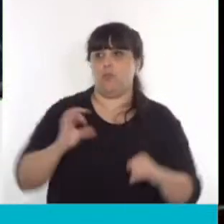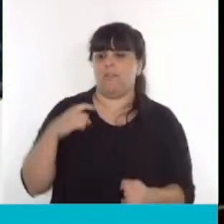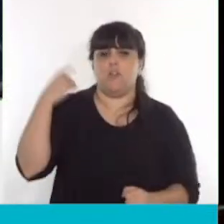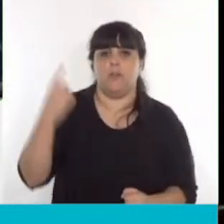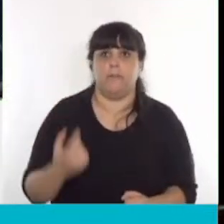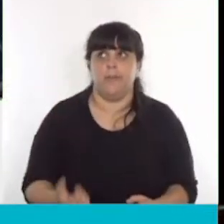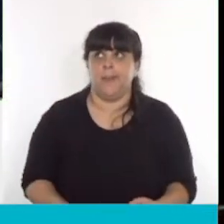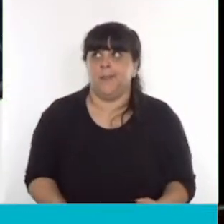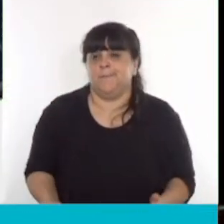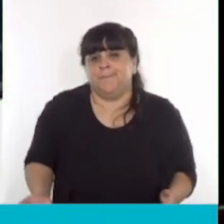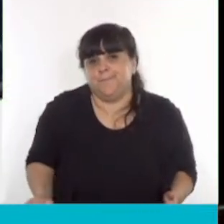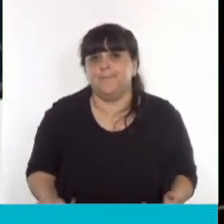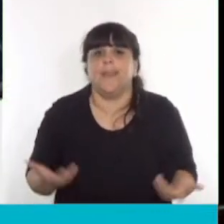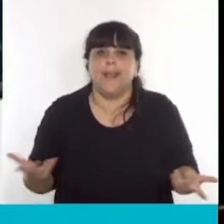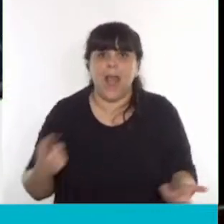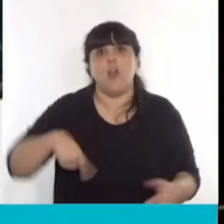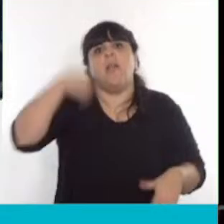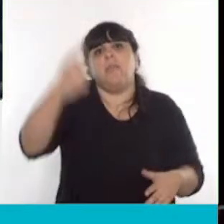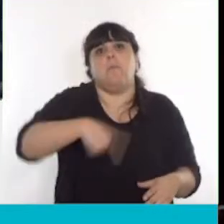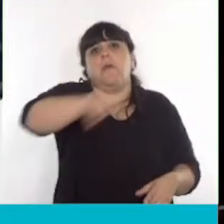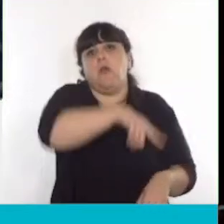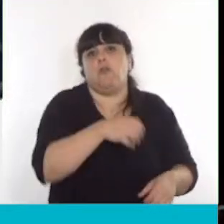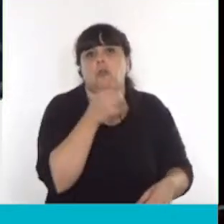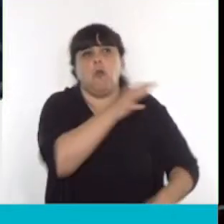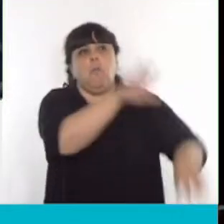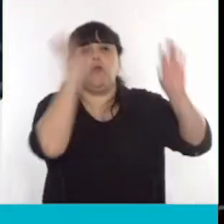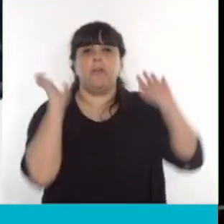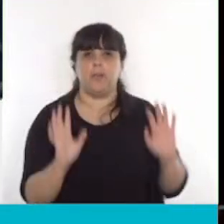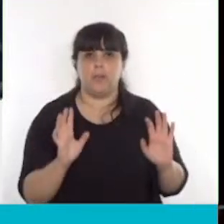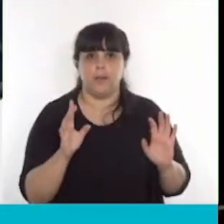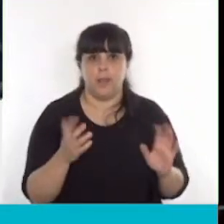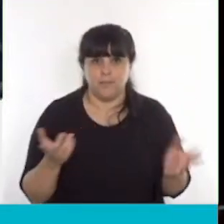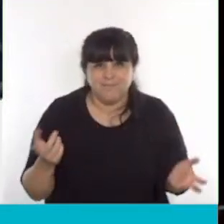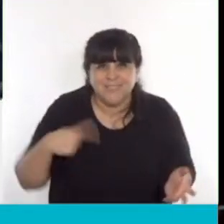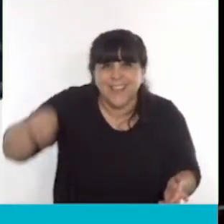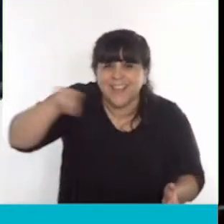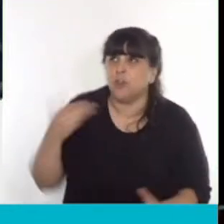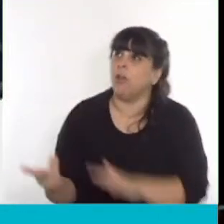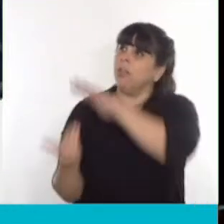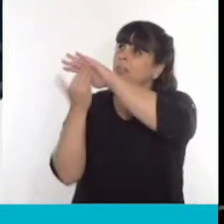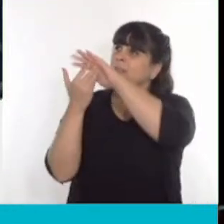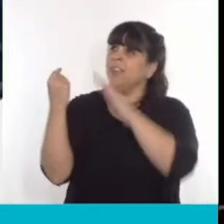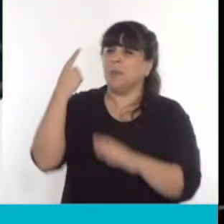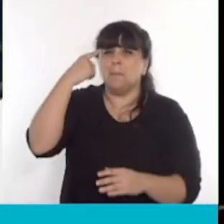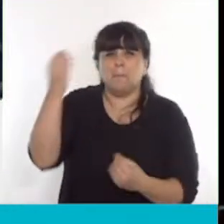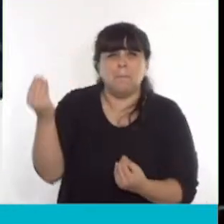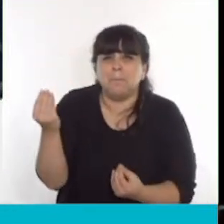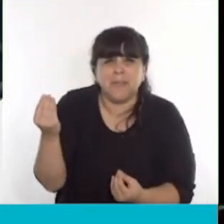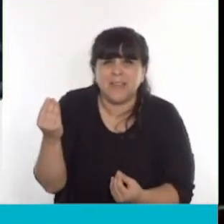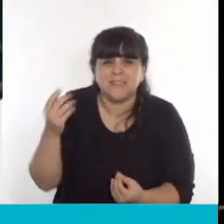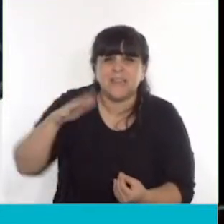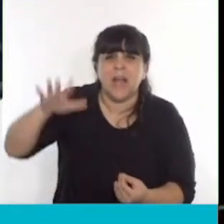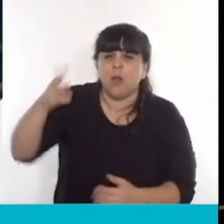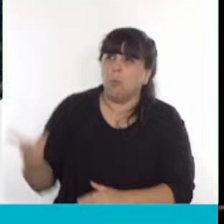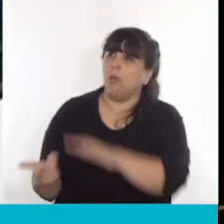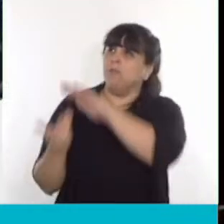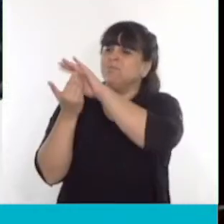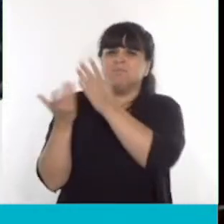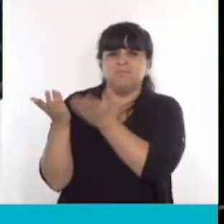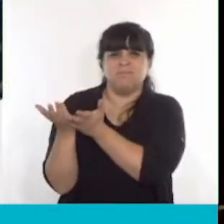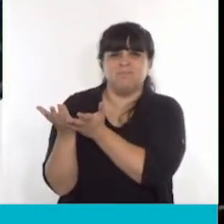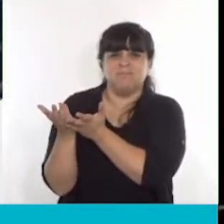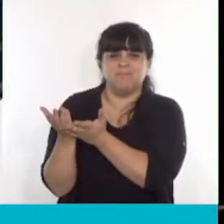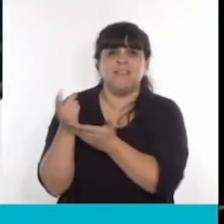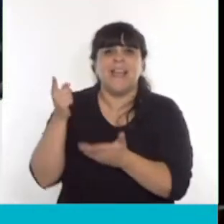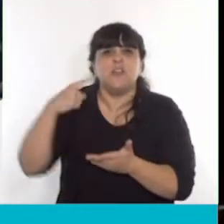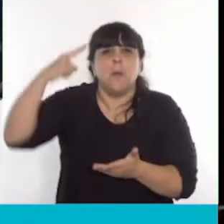el resto que se arregle, ¿no? Yo no sé qué piensan los rectores y qué piensan las autoridades del CIN, si van a pensar que el